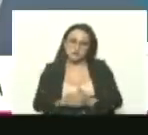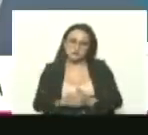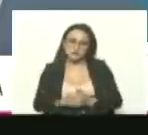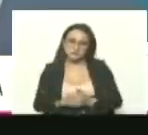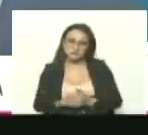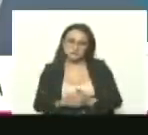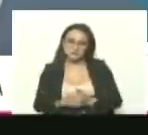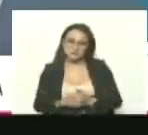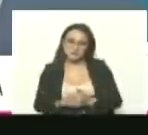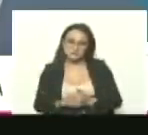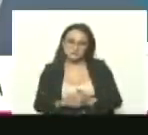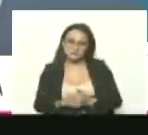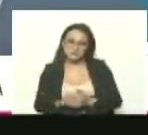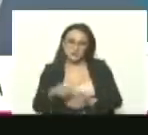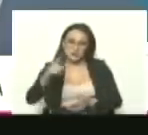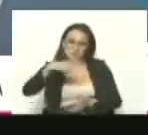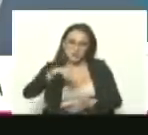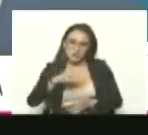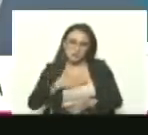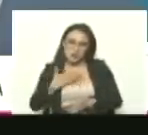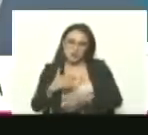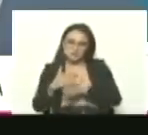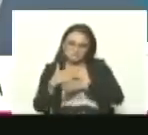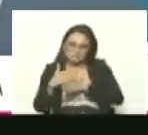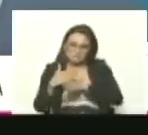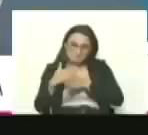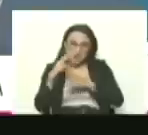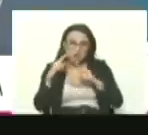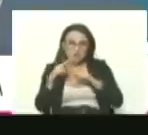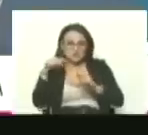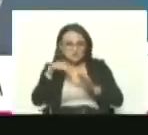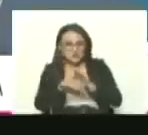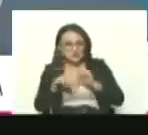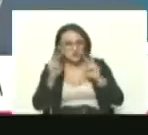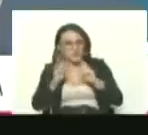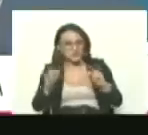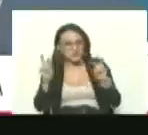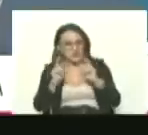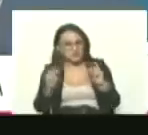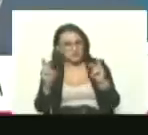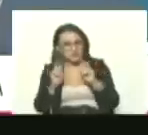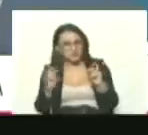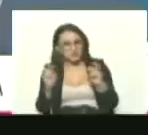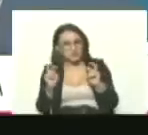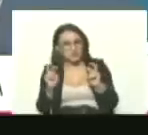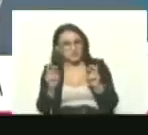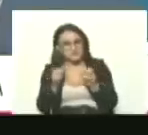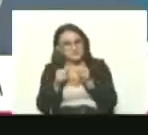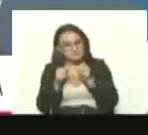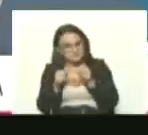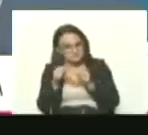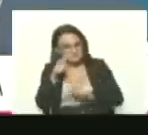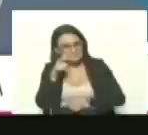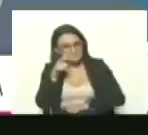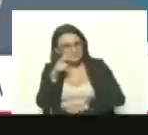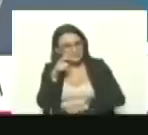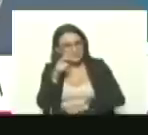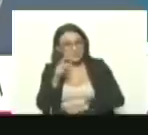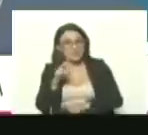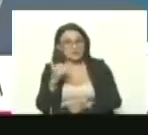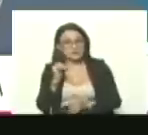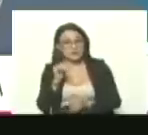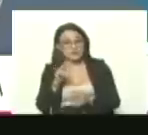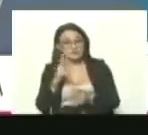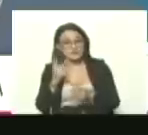puedan socializar el conocimiento de sus investigaciones, de su seguimiento. Aquí está la